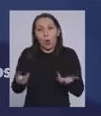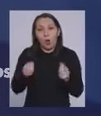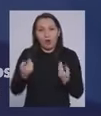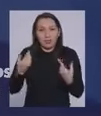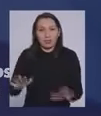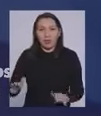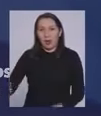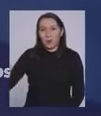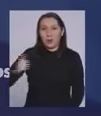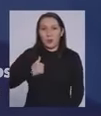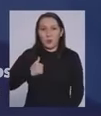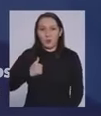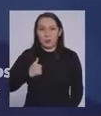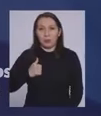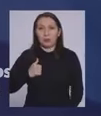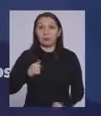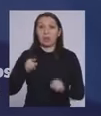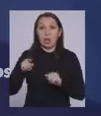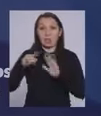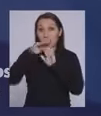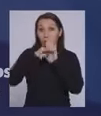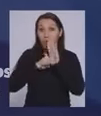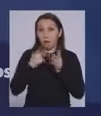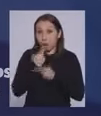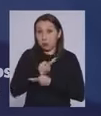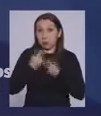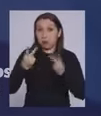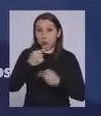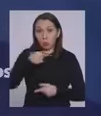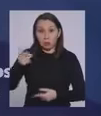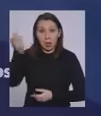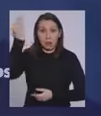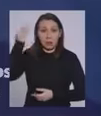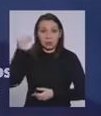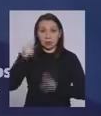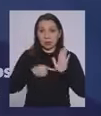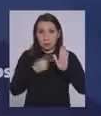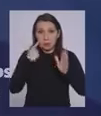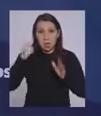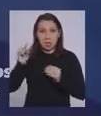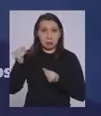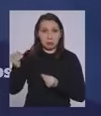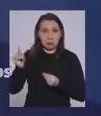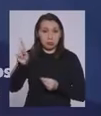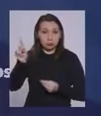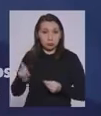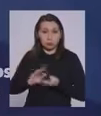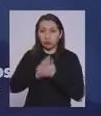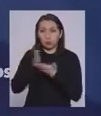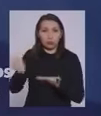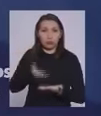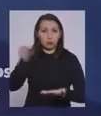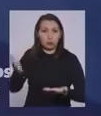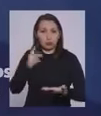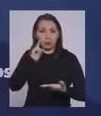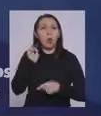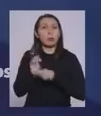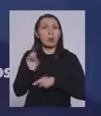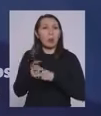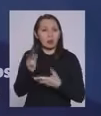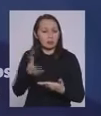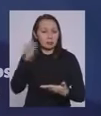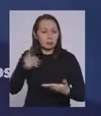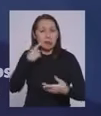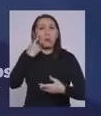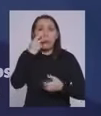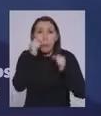hemos cumplido. Este programa que se anunció hace una semana atrás, como usted dice, está aquí, están todas las páginas, está la presentación, están